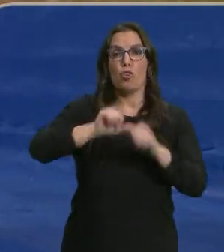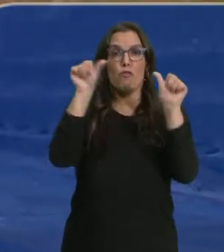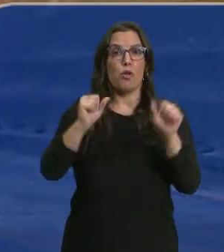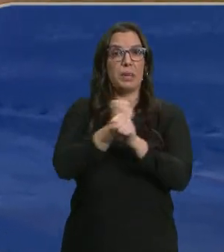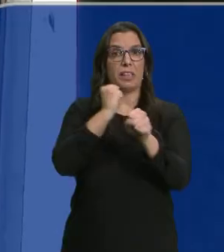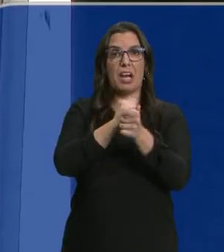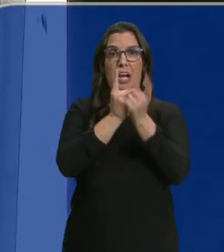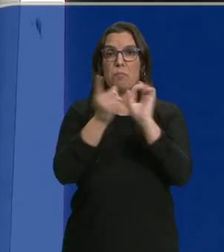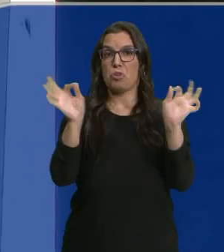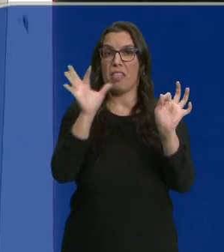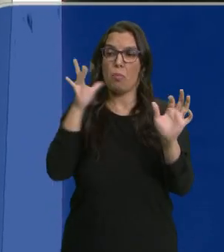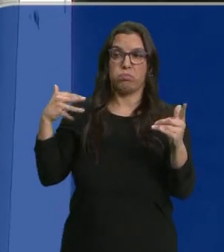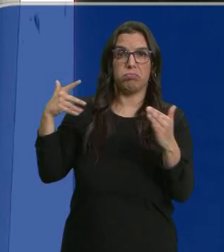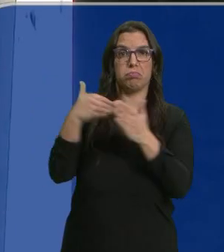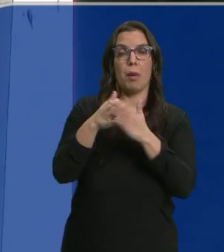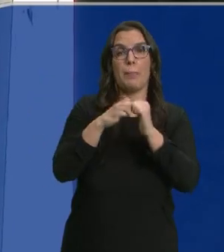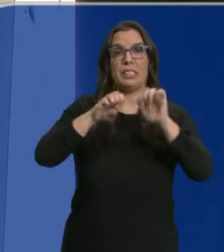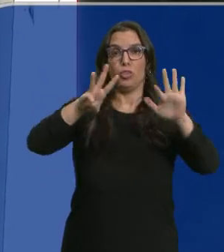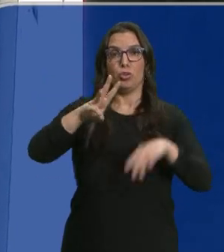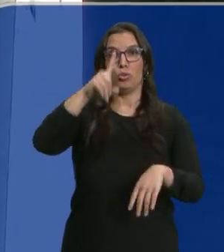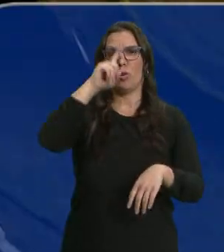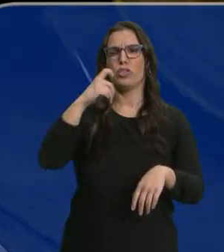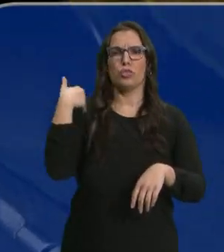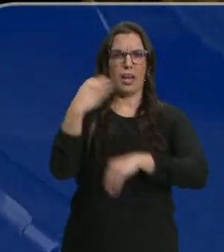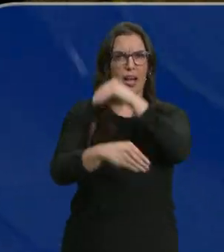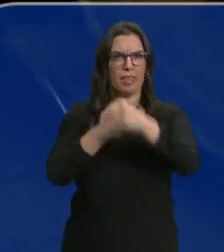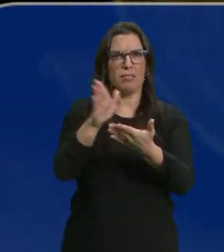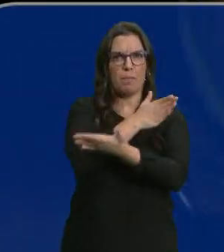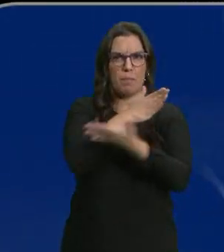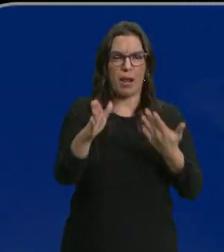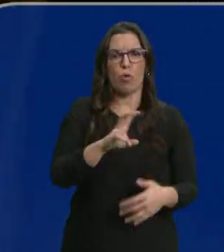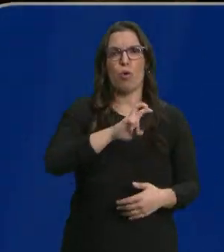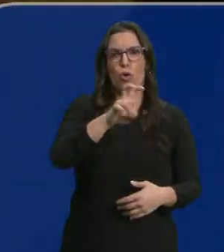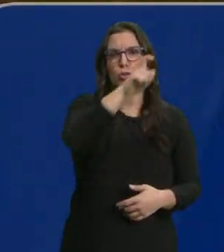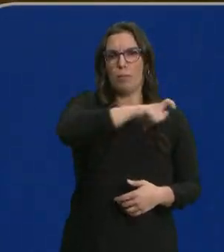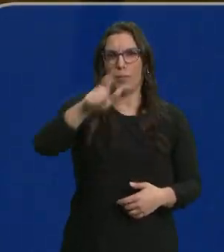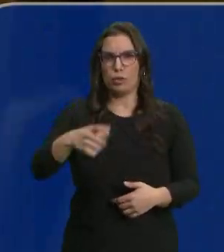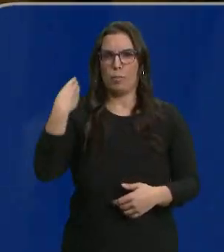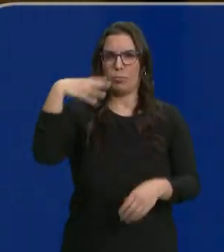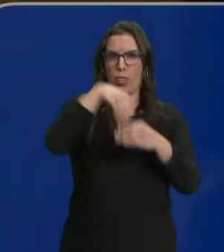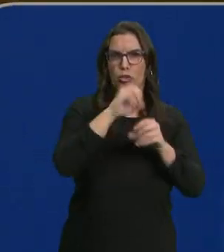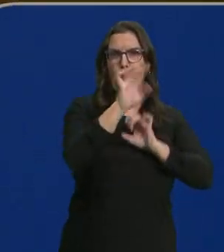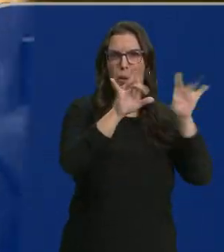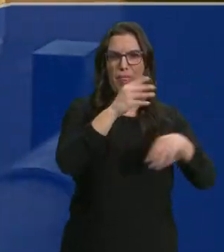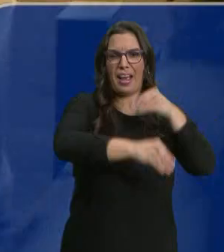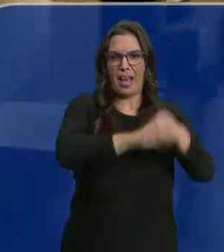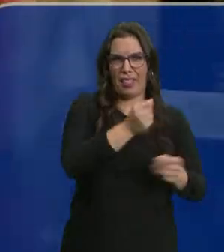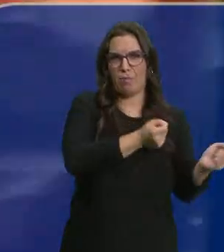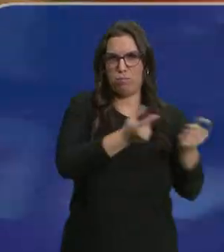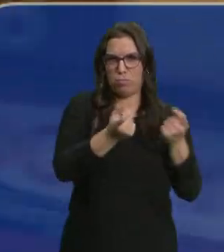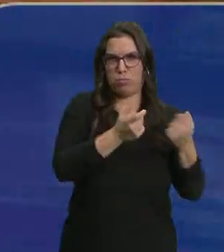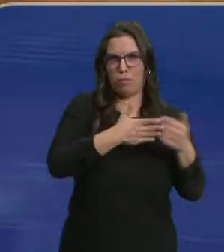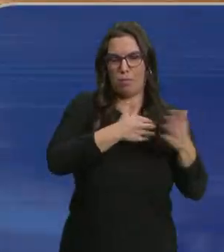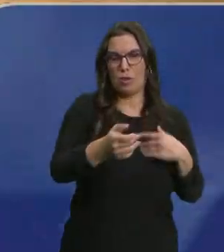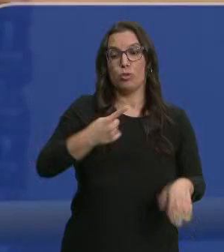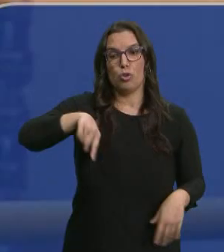forma de trabajar, ya que en sus 28 años de existencia ya se encargaban de hacer este trabajo con personal del propio almacén. De toda la vida